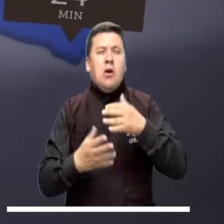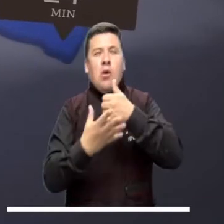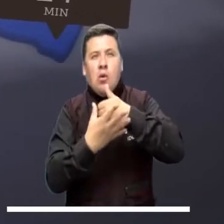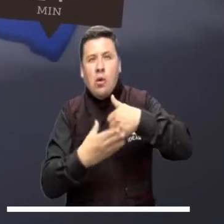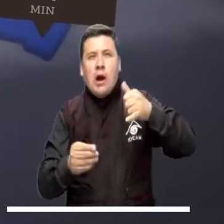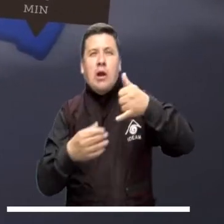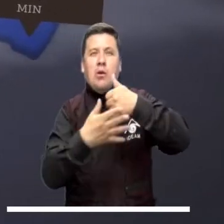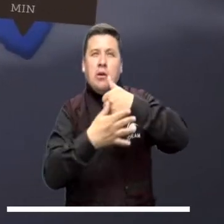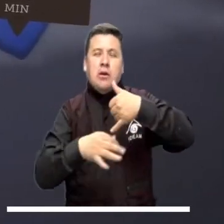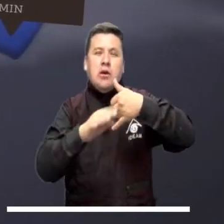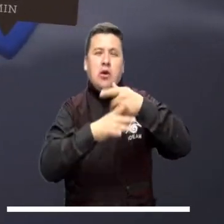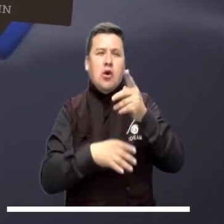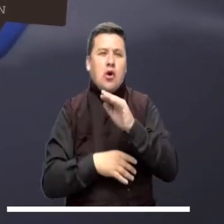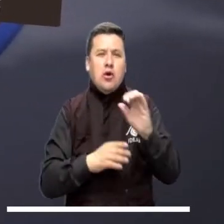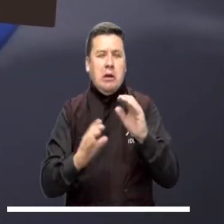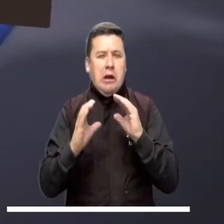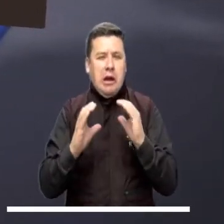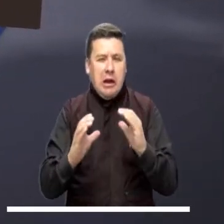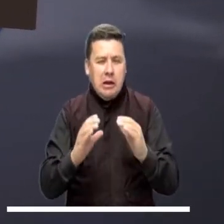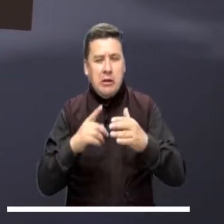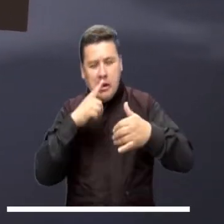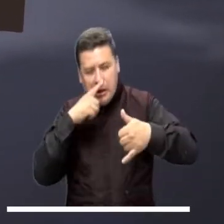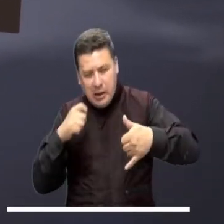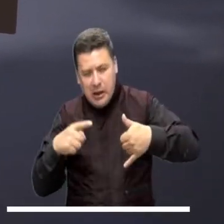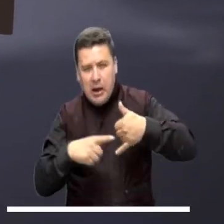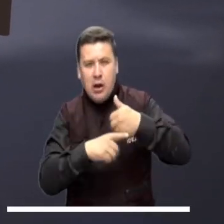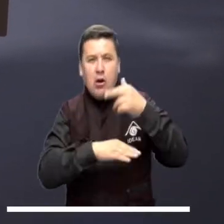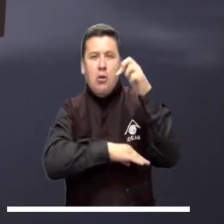Guaviare, occidente de Caquetá, Amazonas y Putumayo.